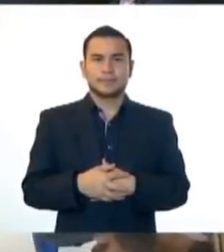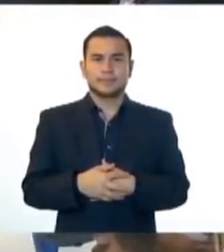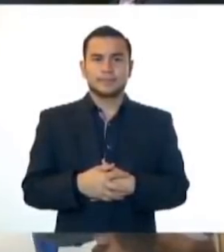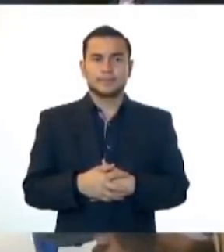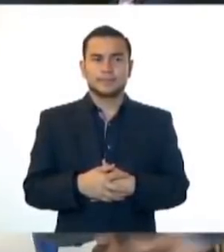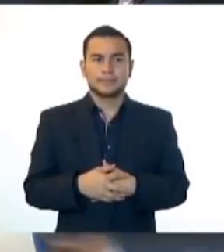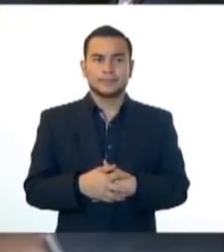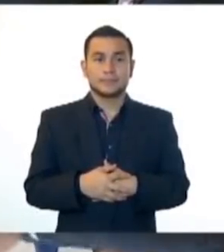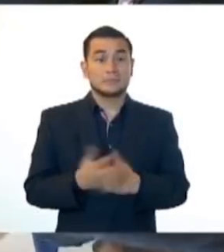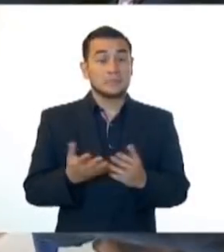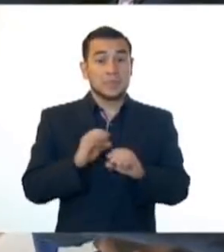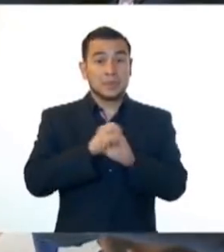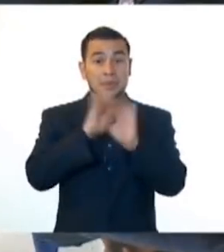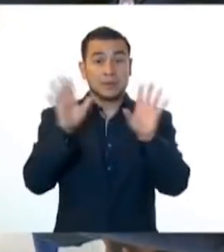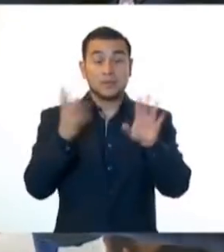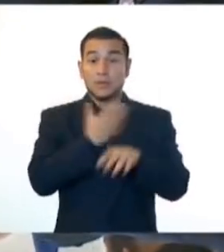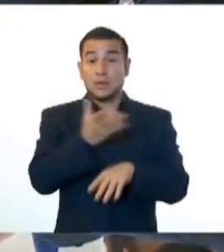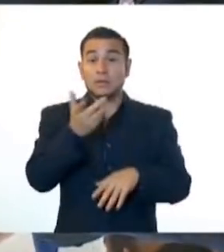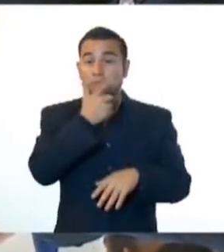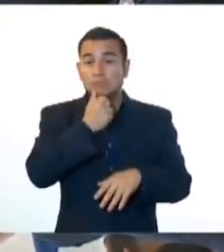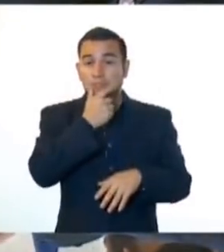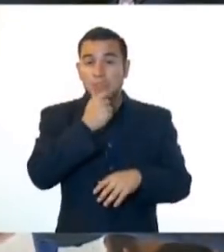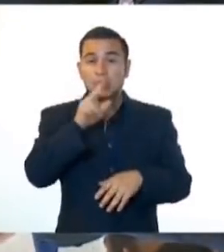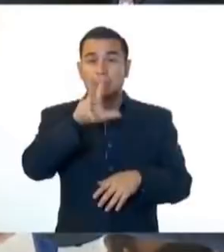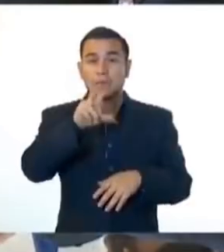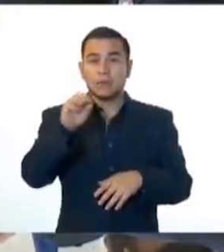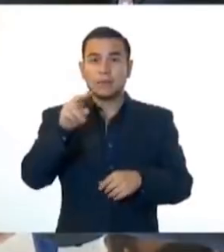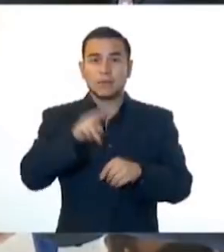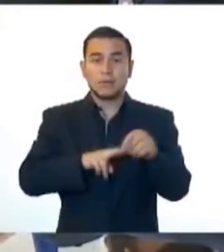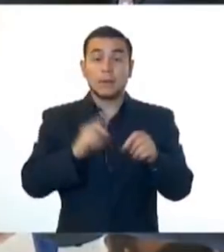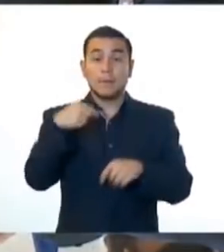Bueno, espero con eso haber aclarado las dudas sobre el subsidio económico que se empieza a